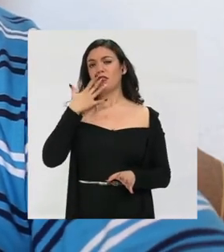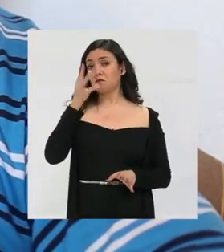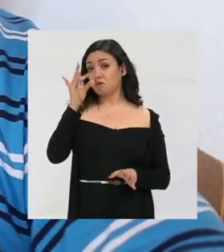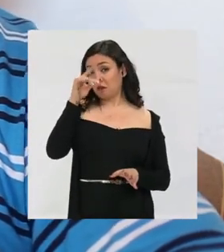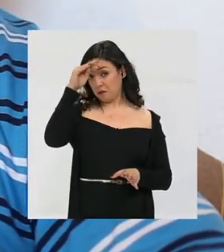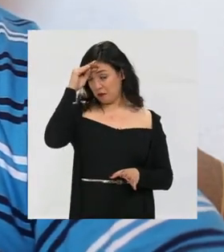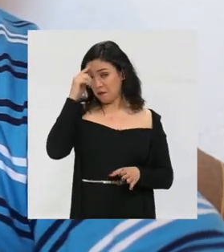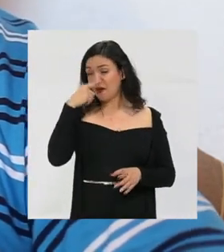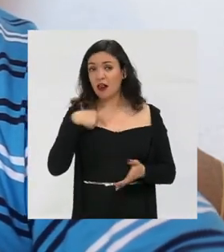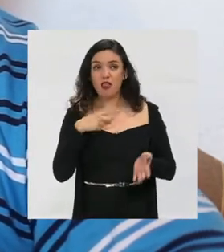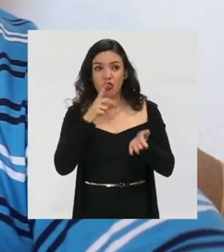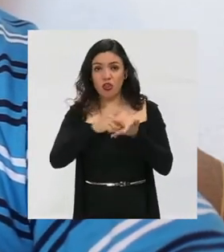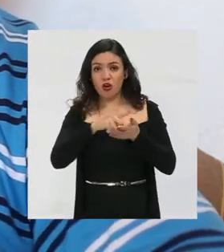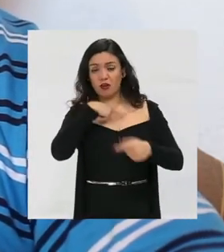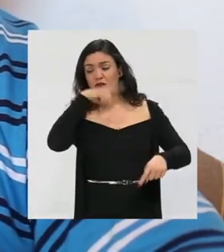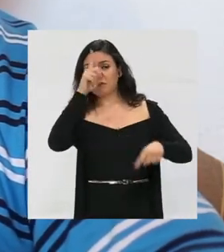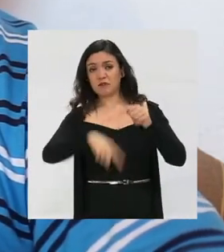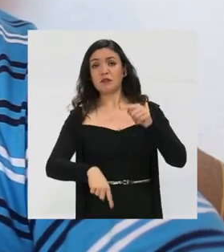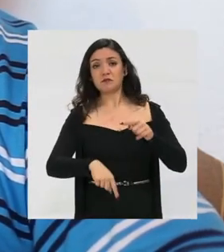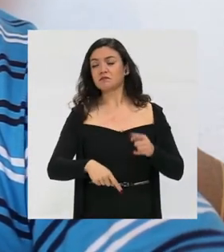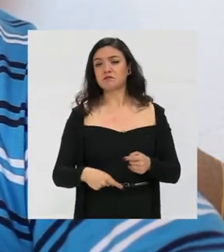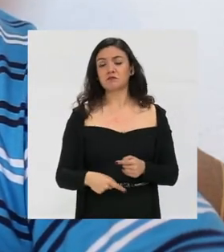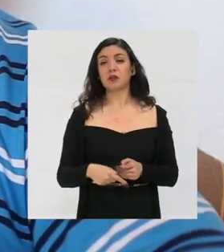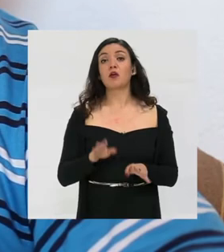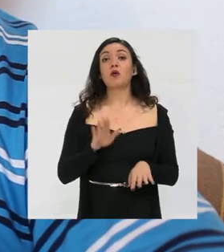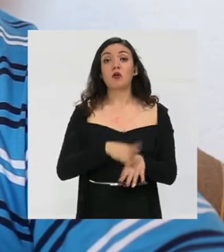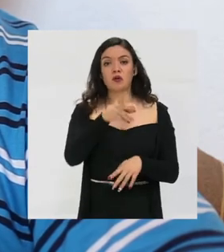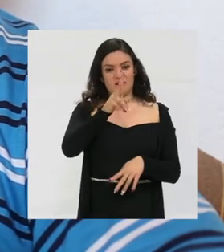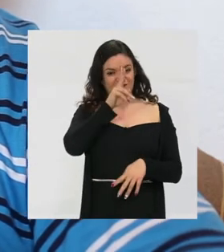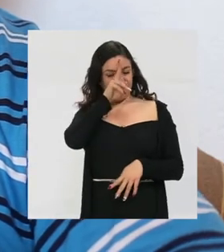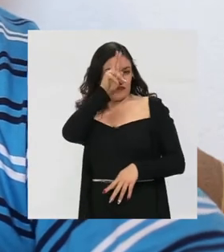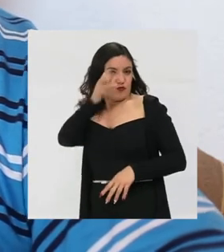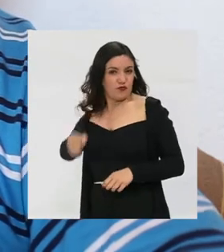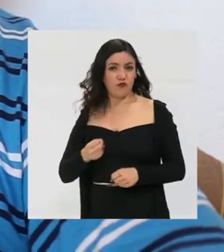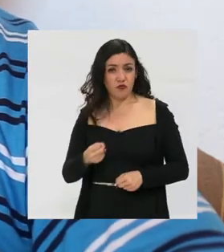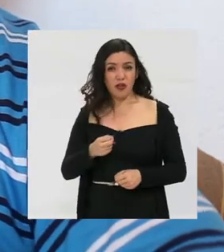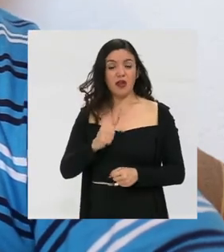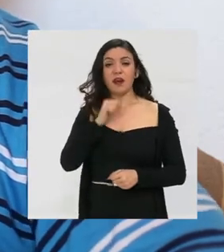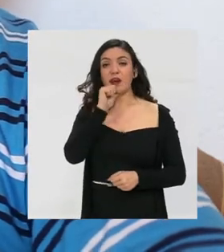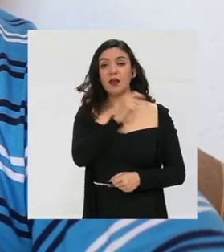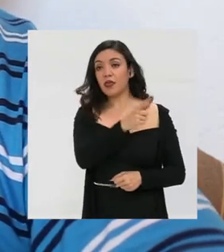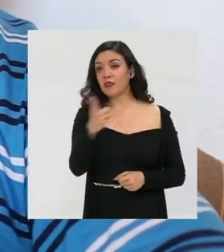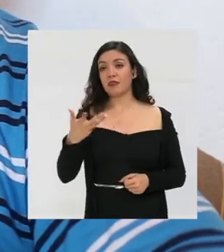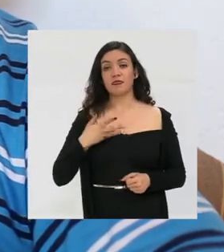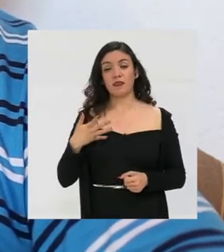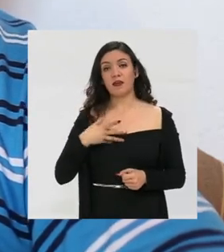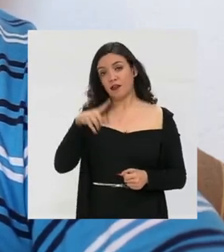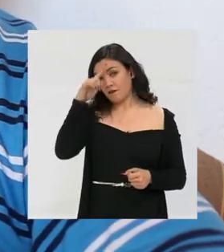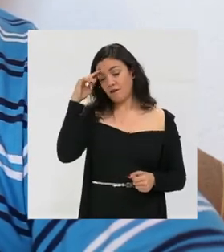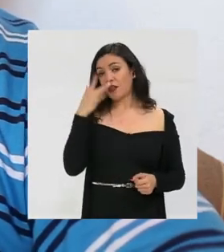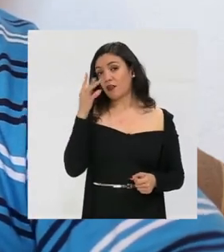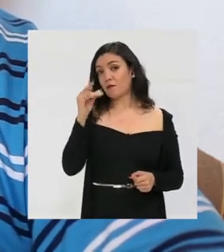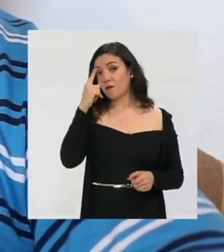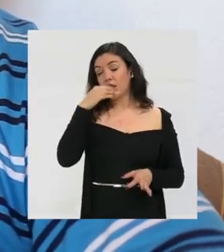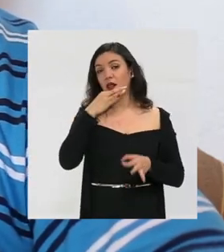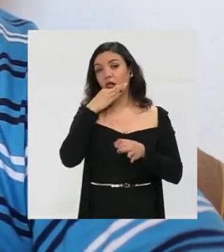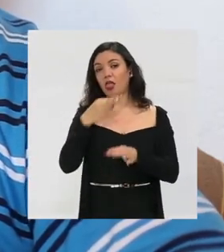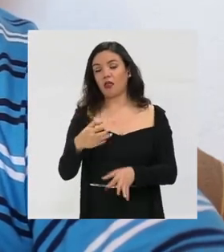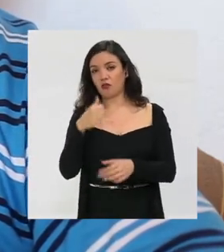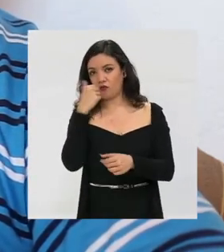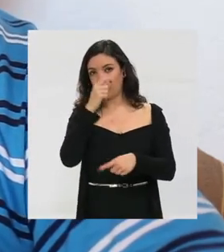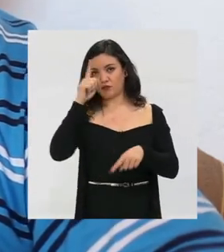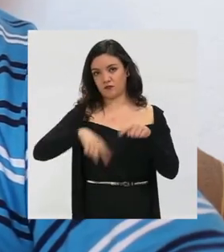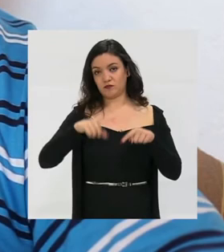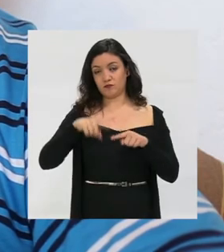pero lamentablemente nadie tiene la facultad para dejar las drogas. Por muy valiente que seas, nadie tiene